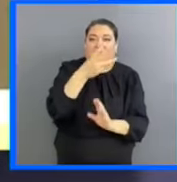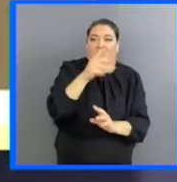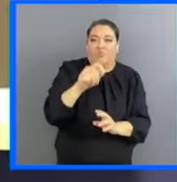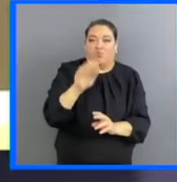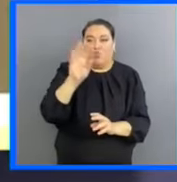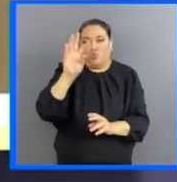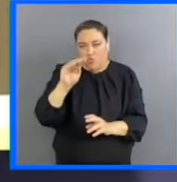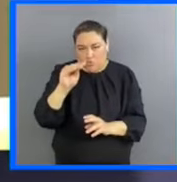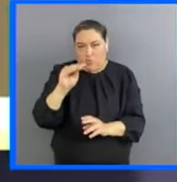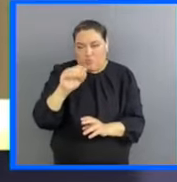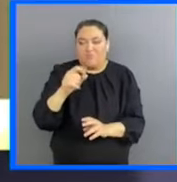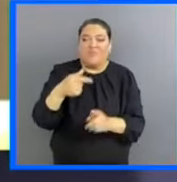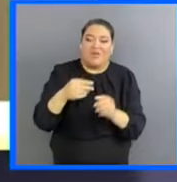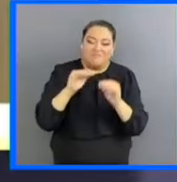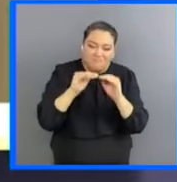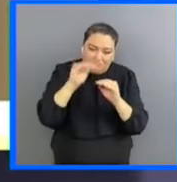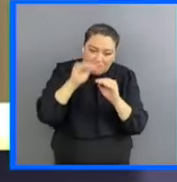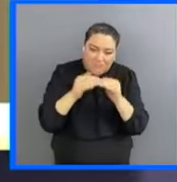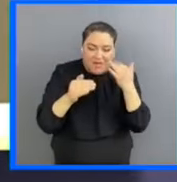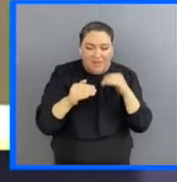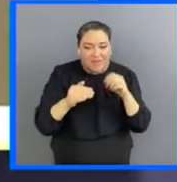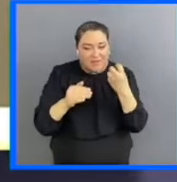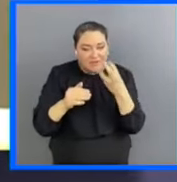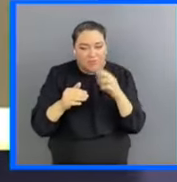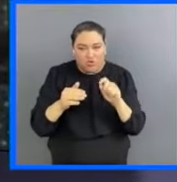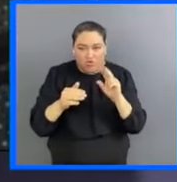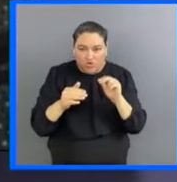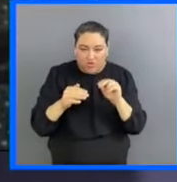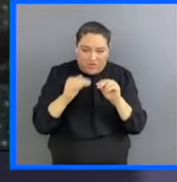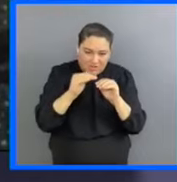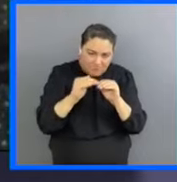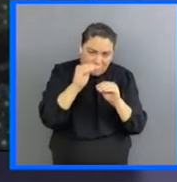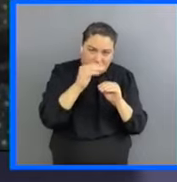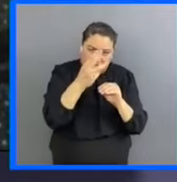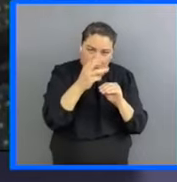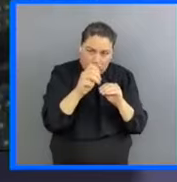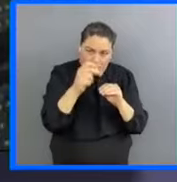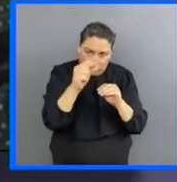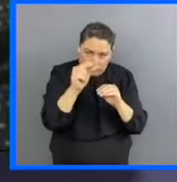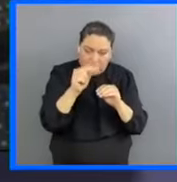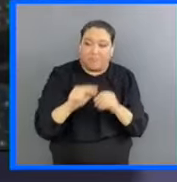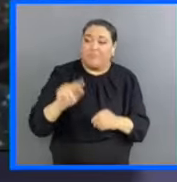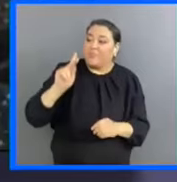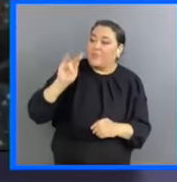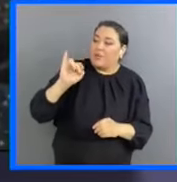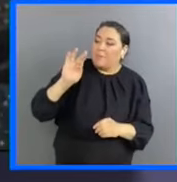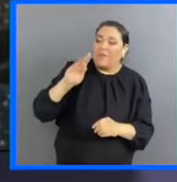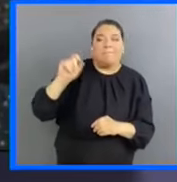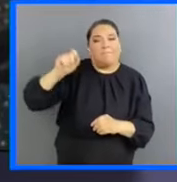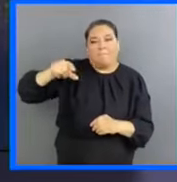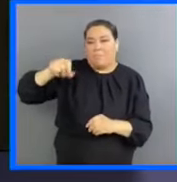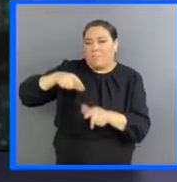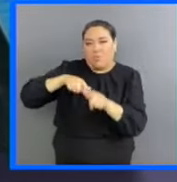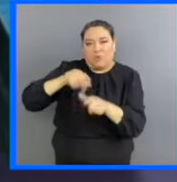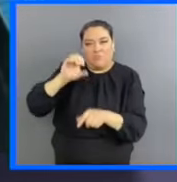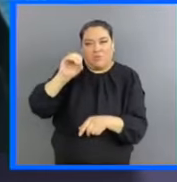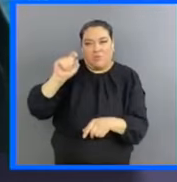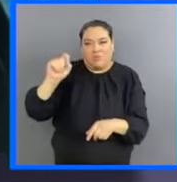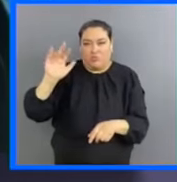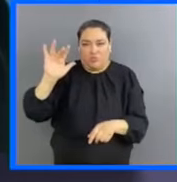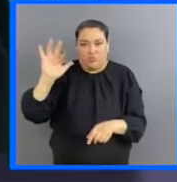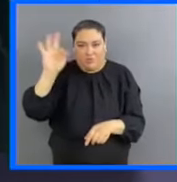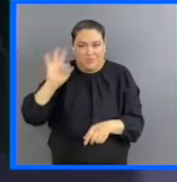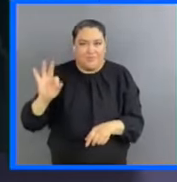desde el 3.80% previo, mientras que la estimación del PIB se mantuvo sin cambios en 0.50% y